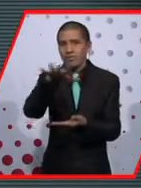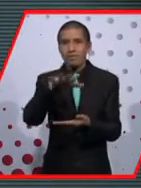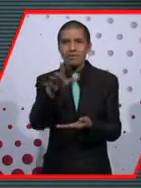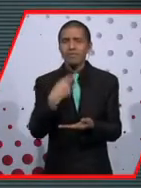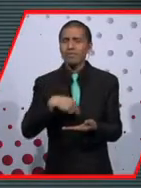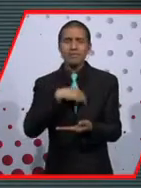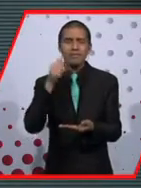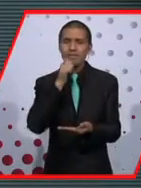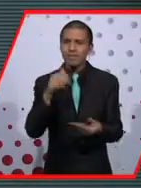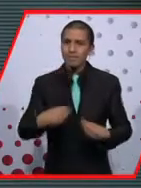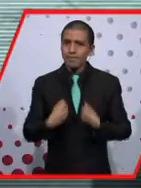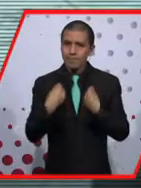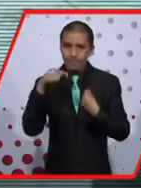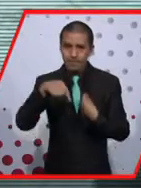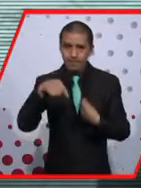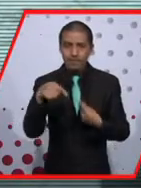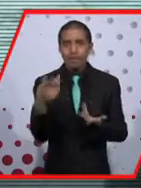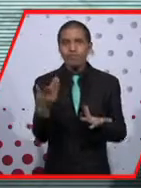aquí, pues